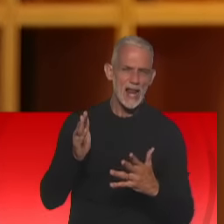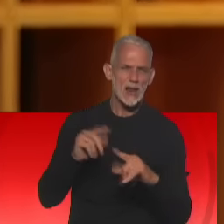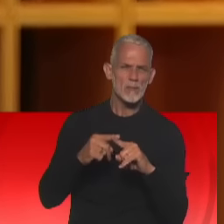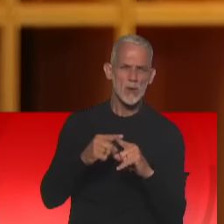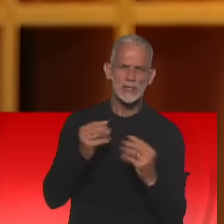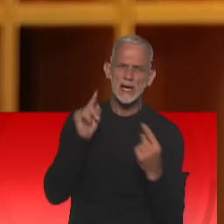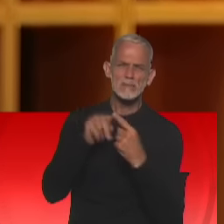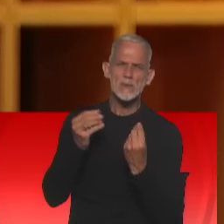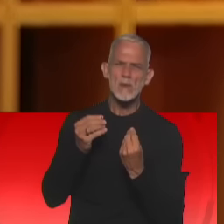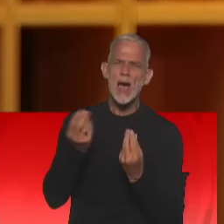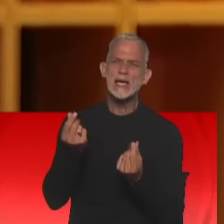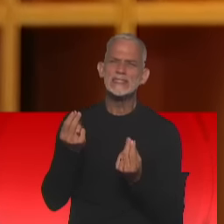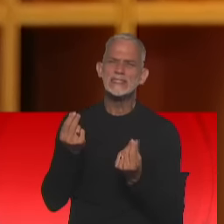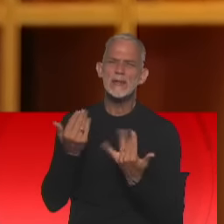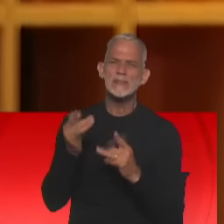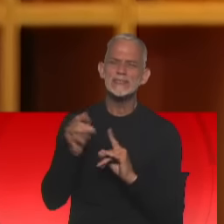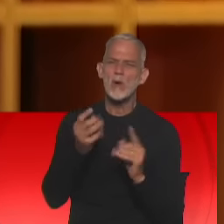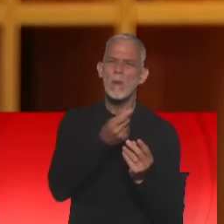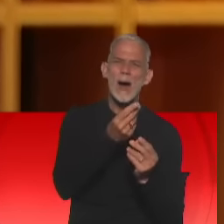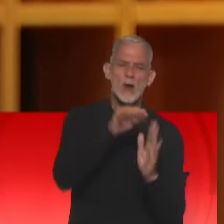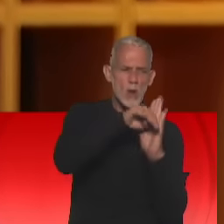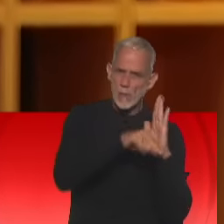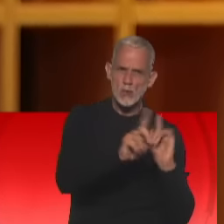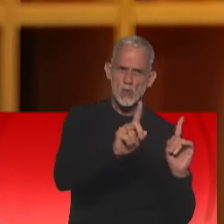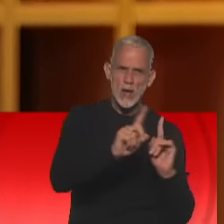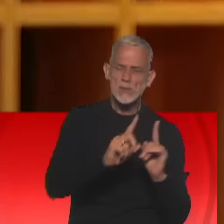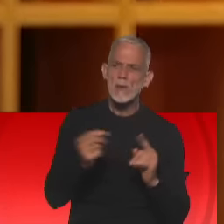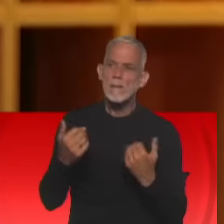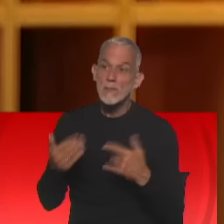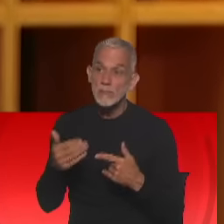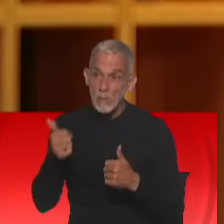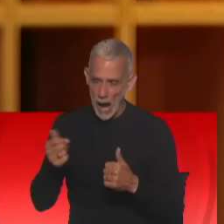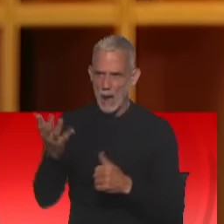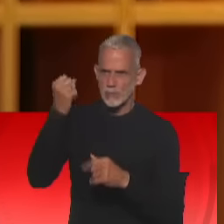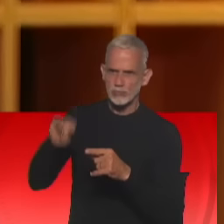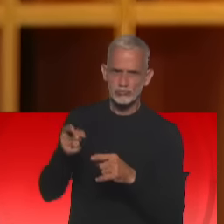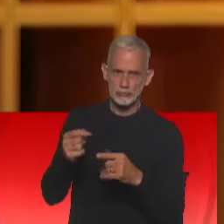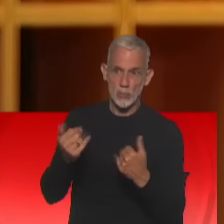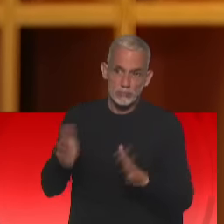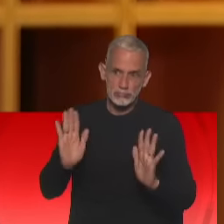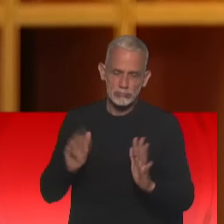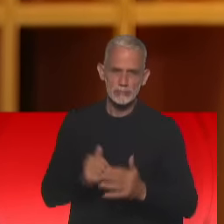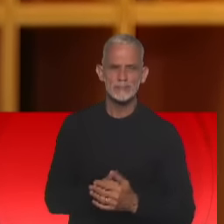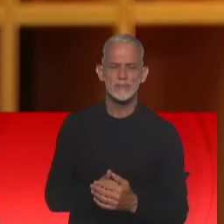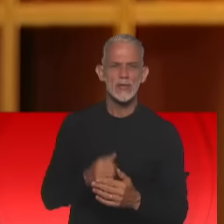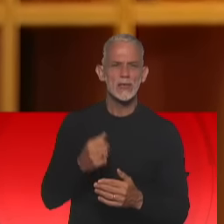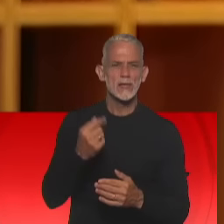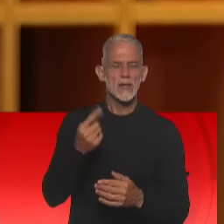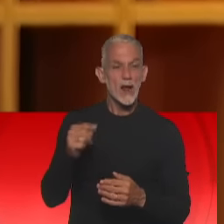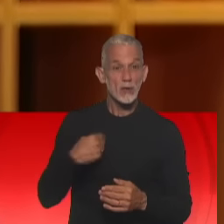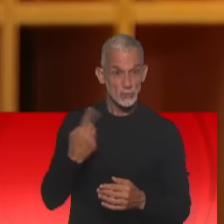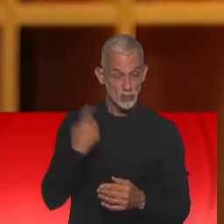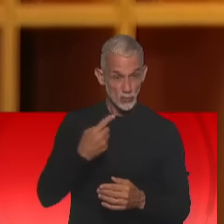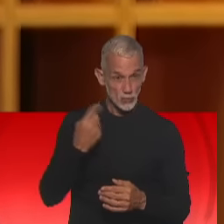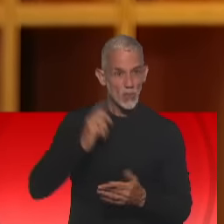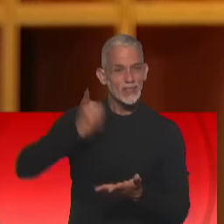cuestiones utilitaristas, no por cuestiones de valores. Sin embargo, una de las cosas que nosotros hemos